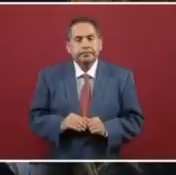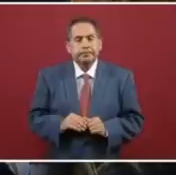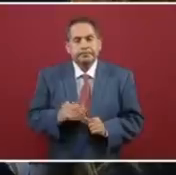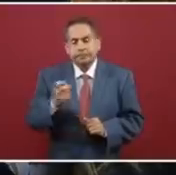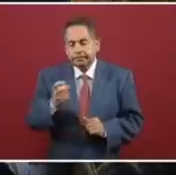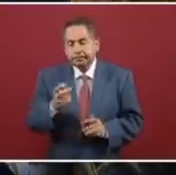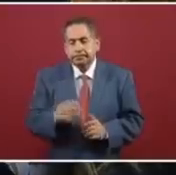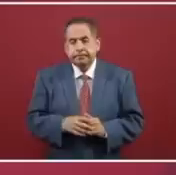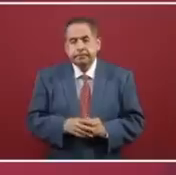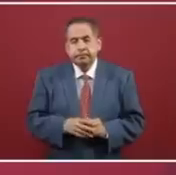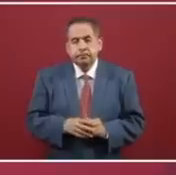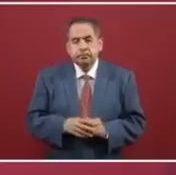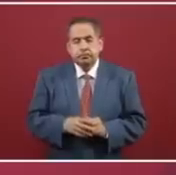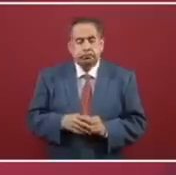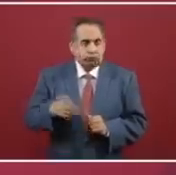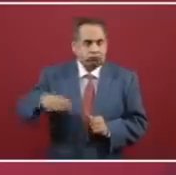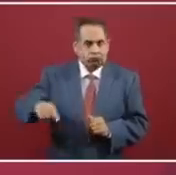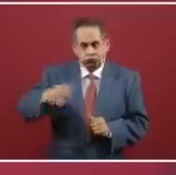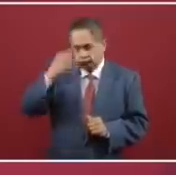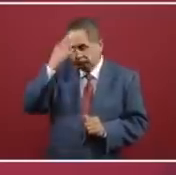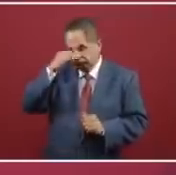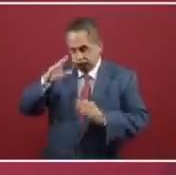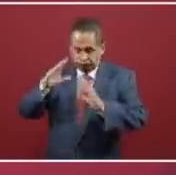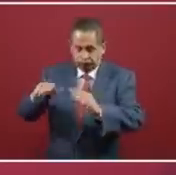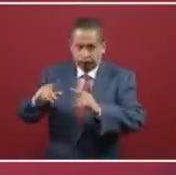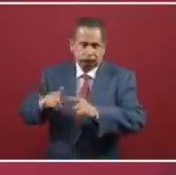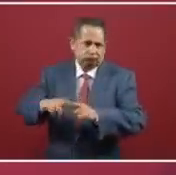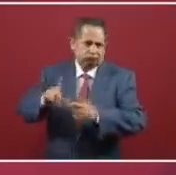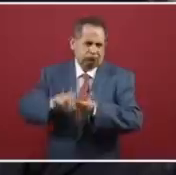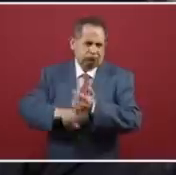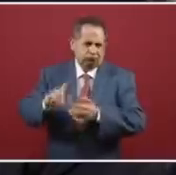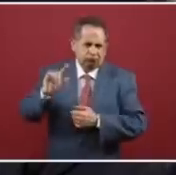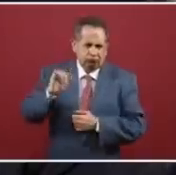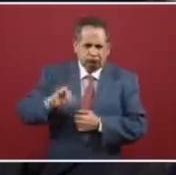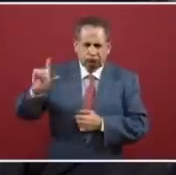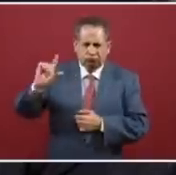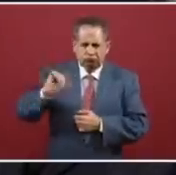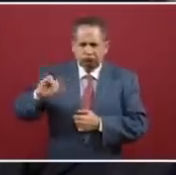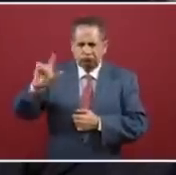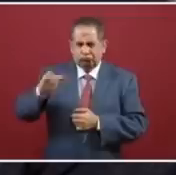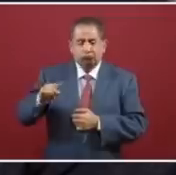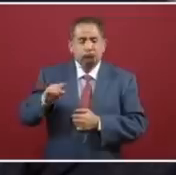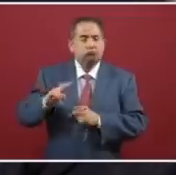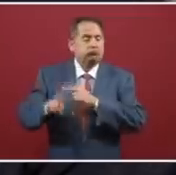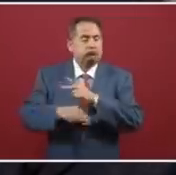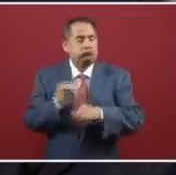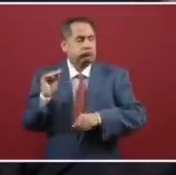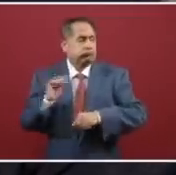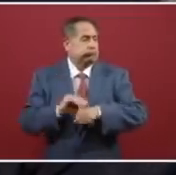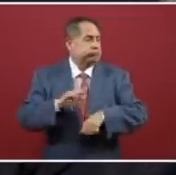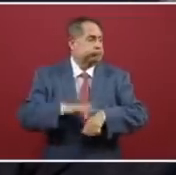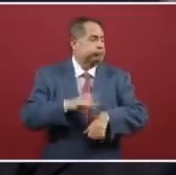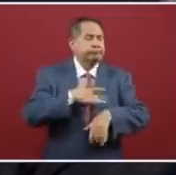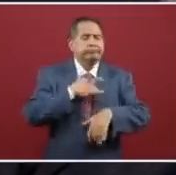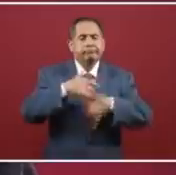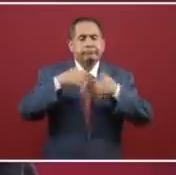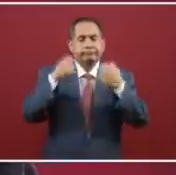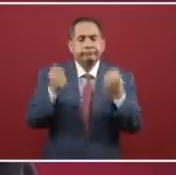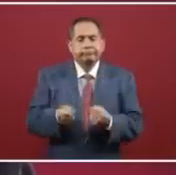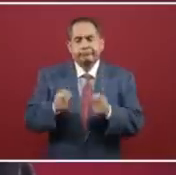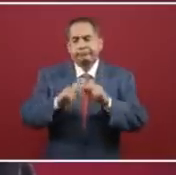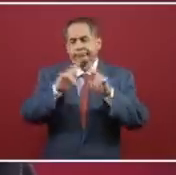pues formación son profesionales y van a garantizar la paz y la tranquilidad